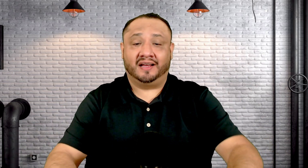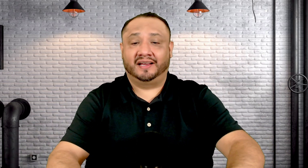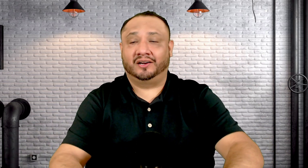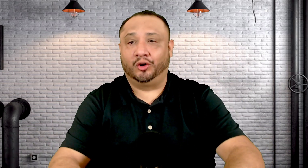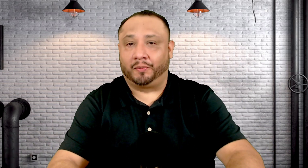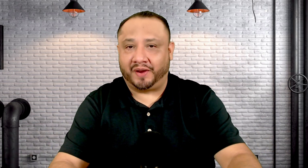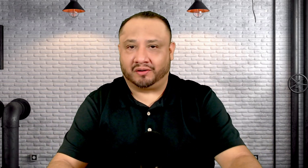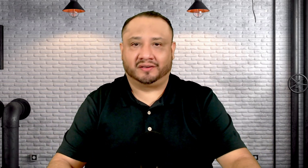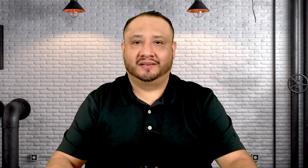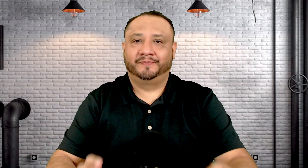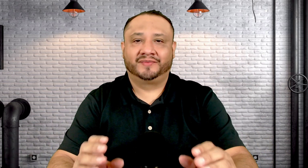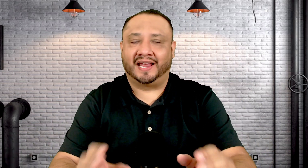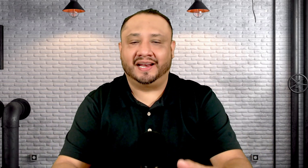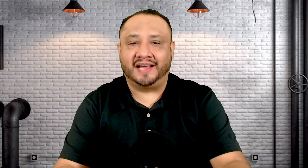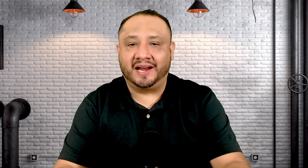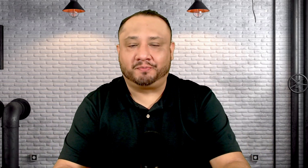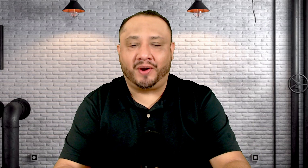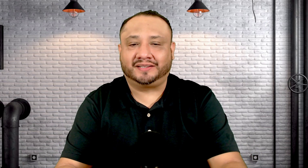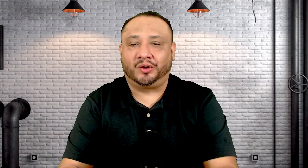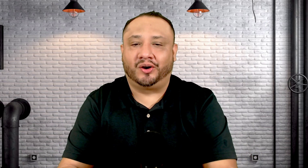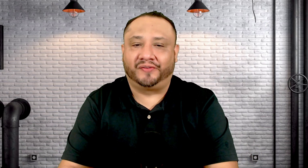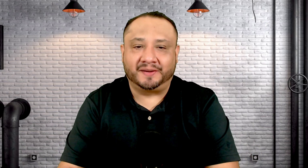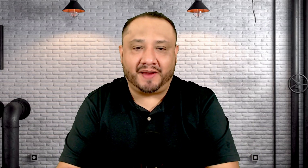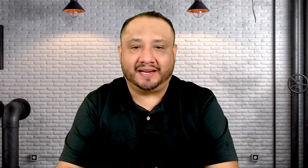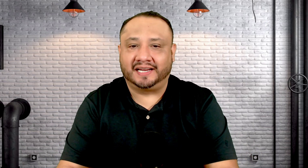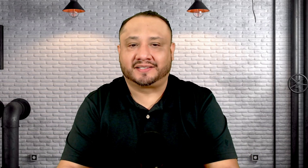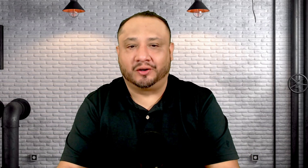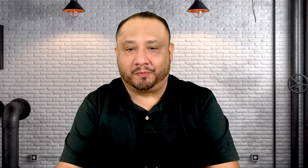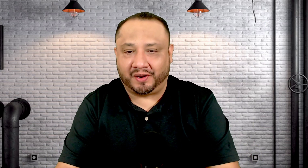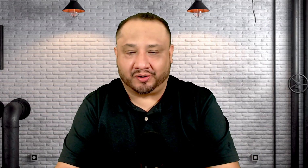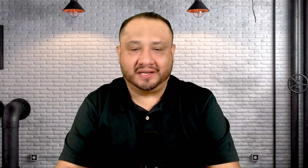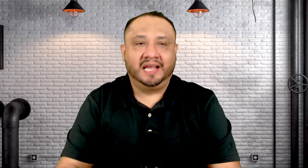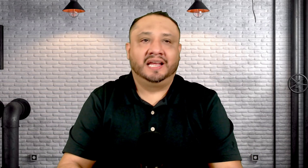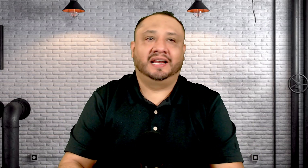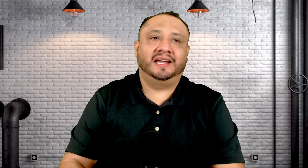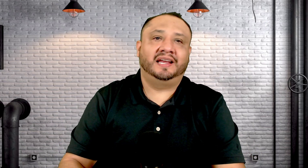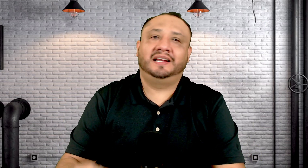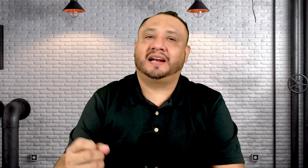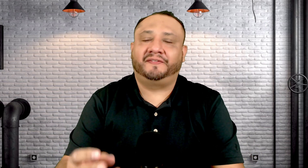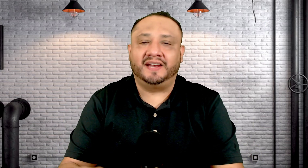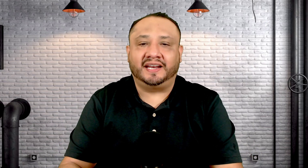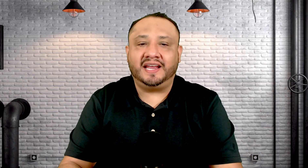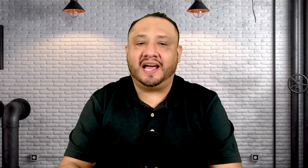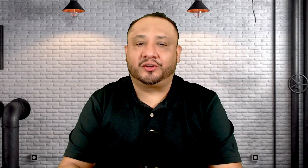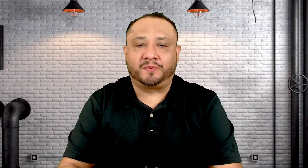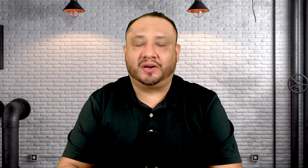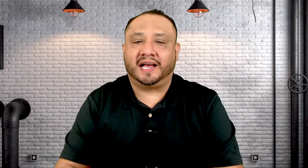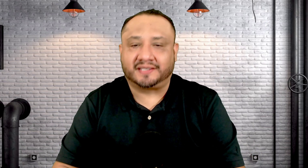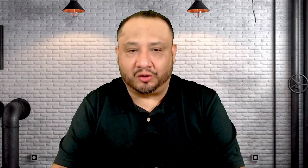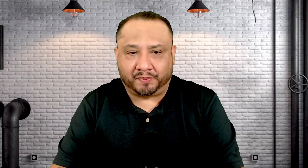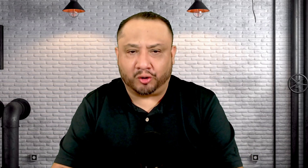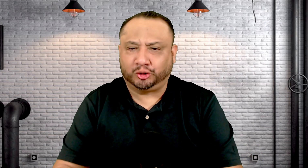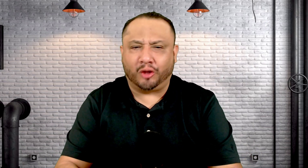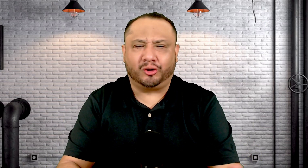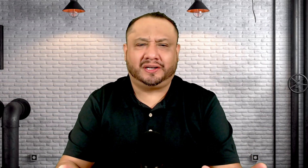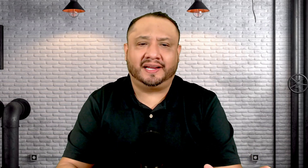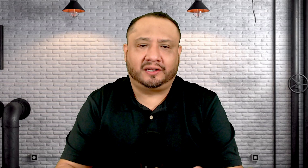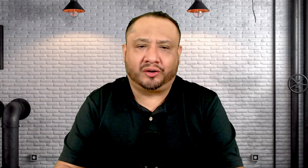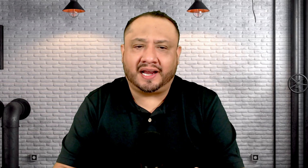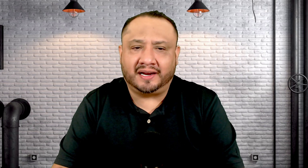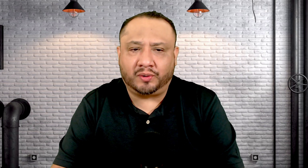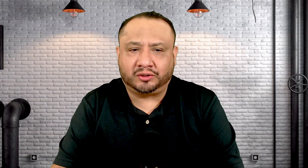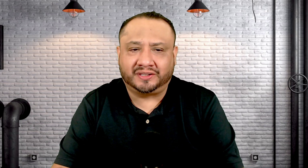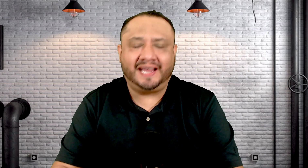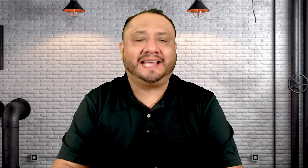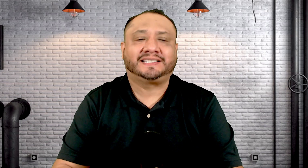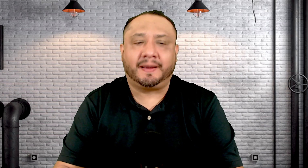Maya, lo peor. El aeropuerto Felipe Ángeles, lo peor. La refinería Dos Bocas, lo peor. Todo lo que